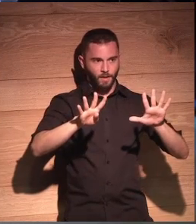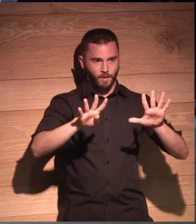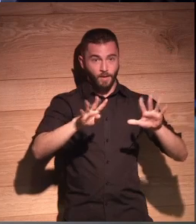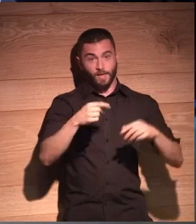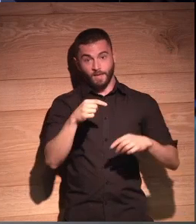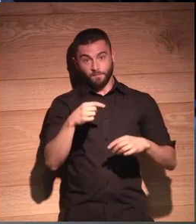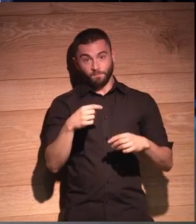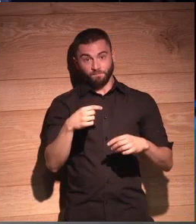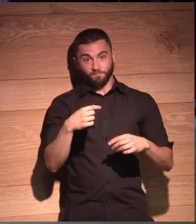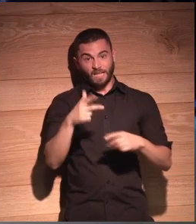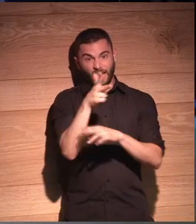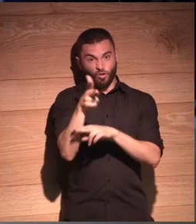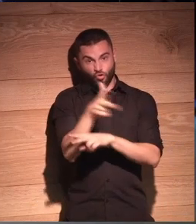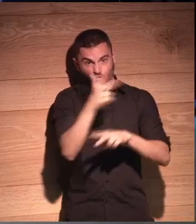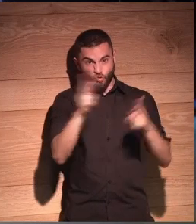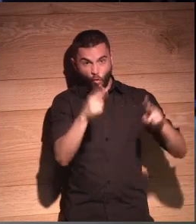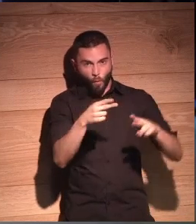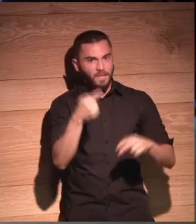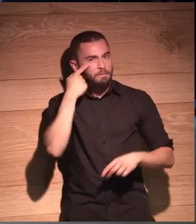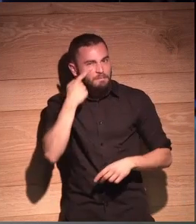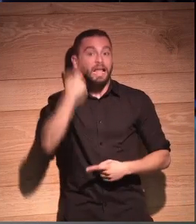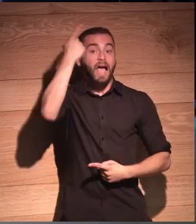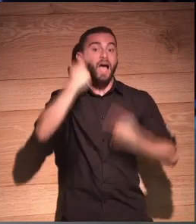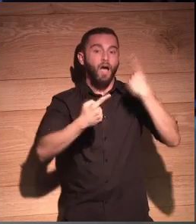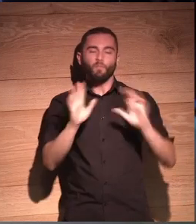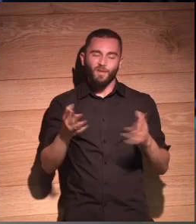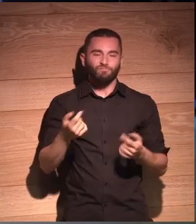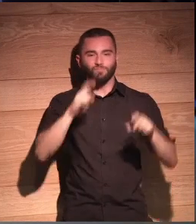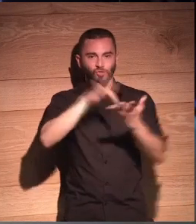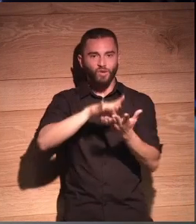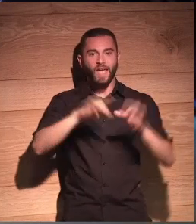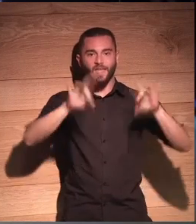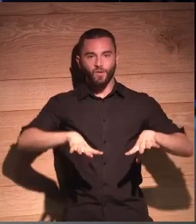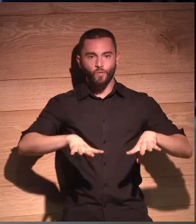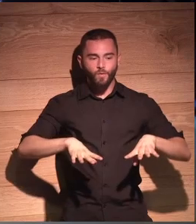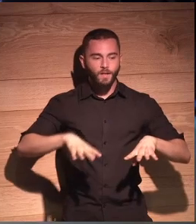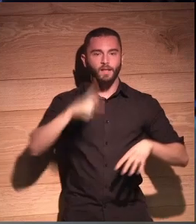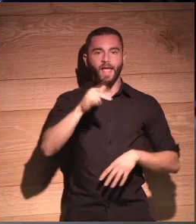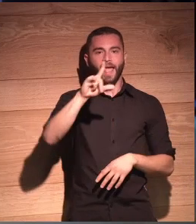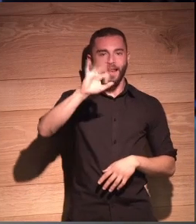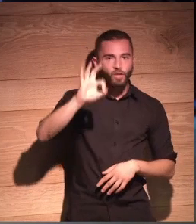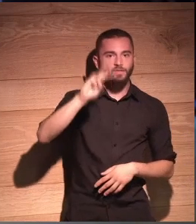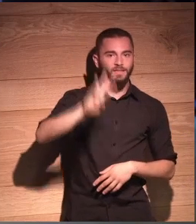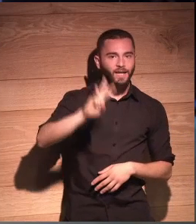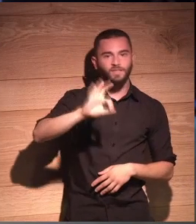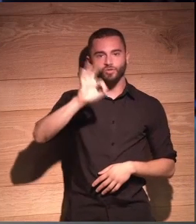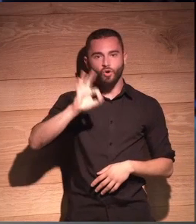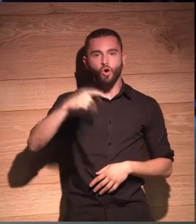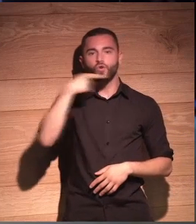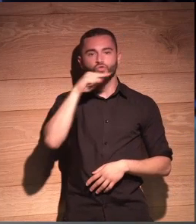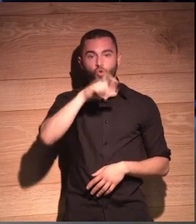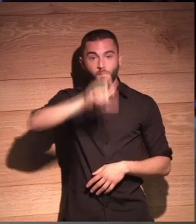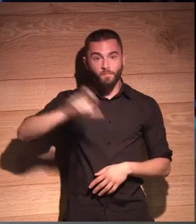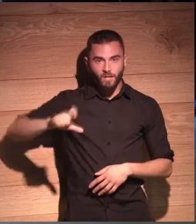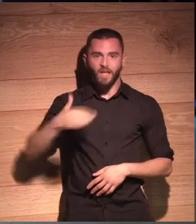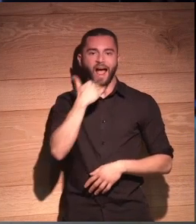Salen algunos planos. Ajá, lo que pasa es que con Moon nos ha pasado un poco lo mismo que con el tema del Helio 3 o con el tema de los soviéticos, que al